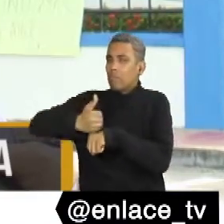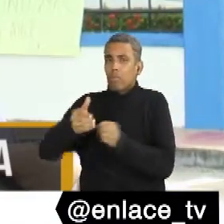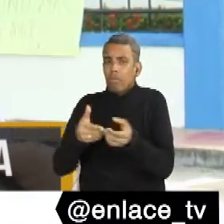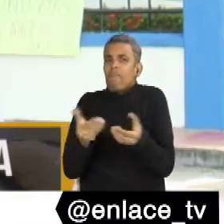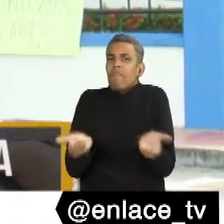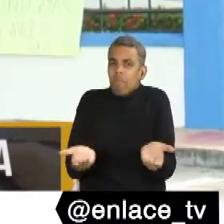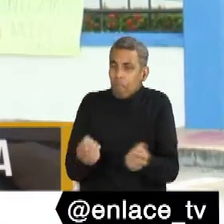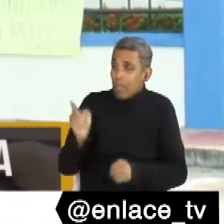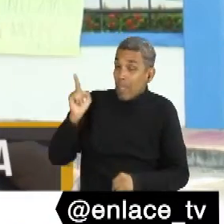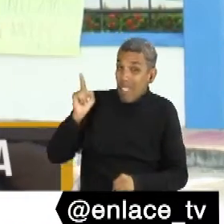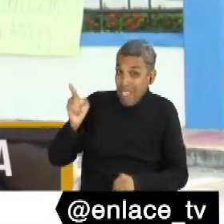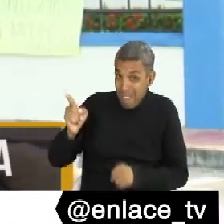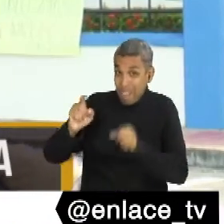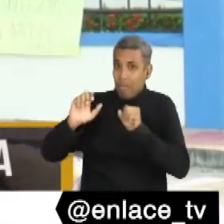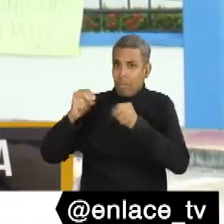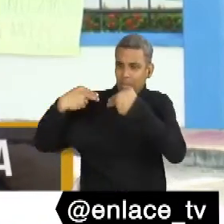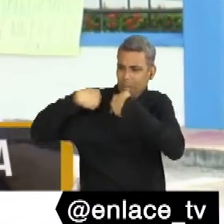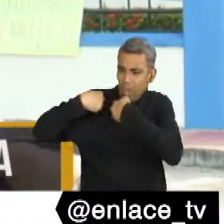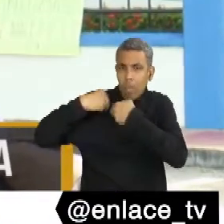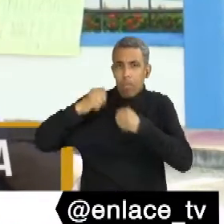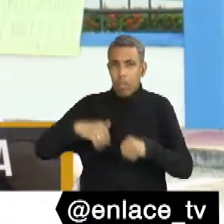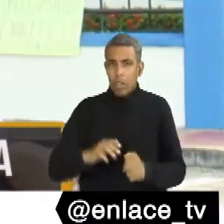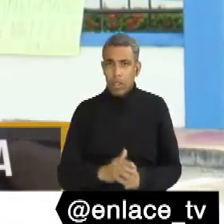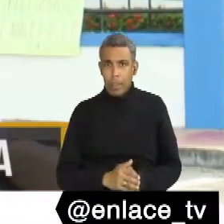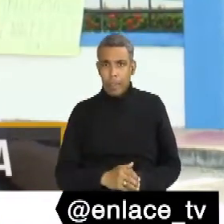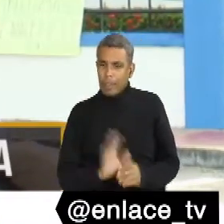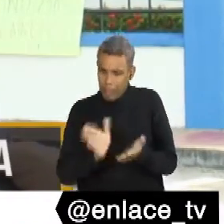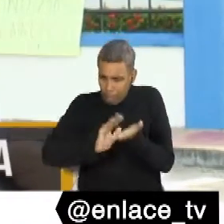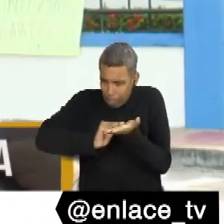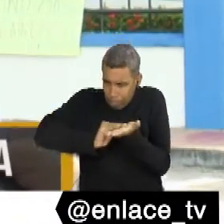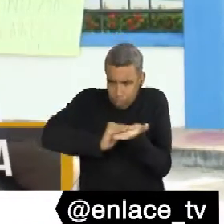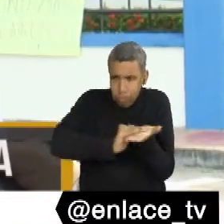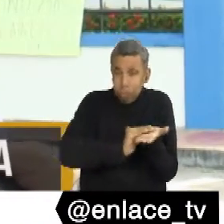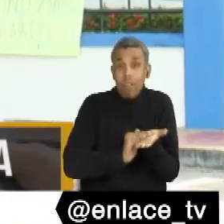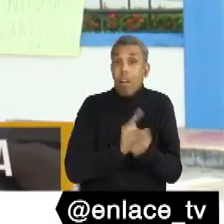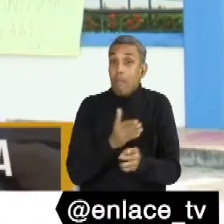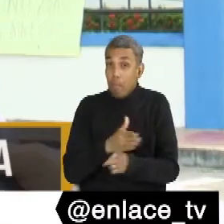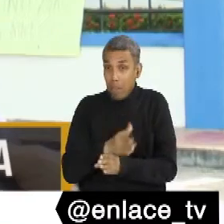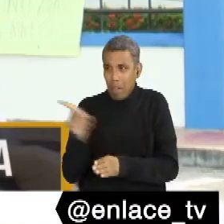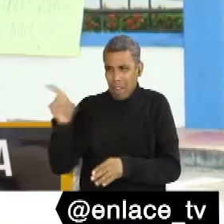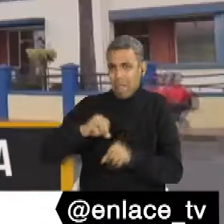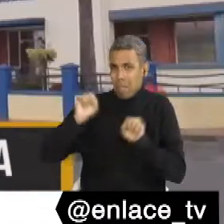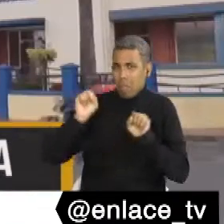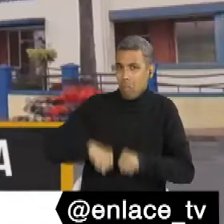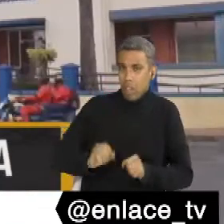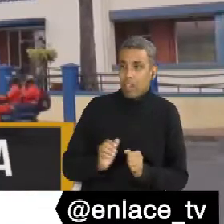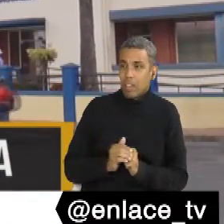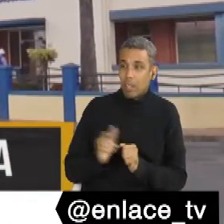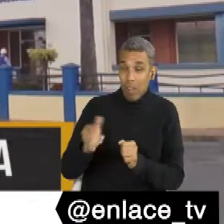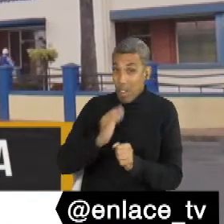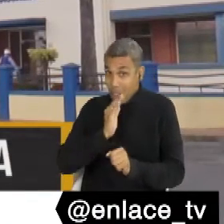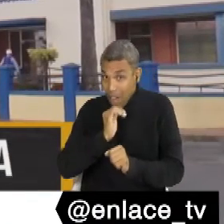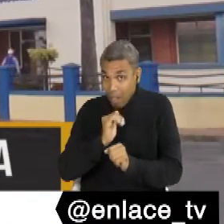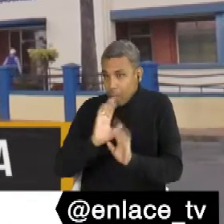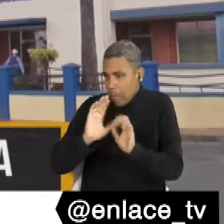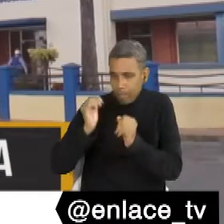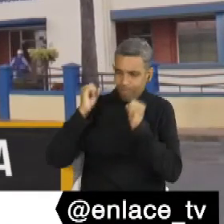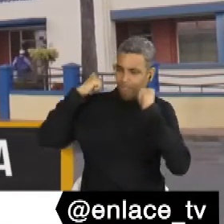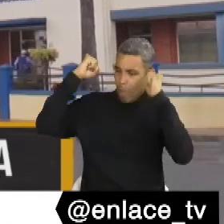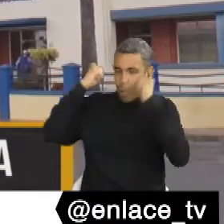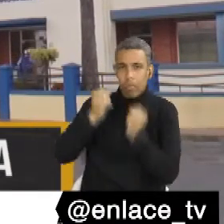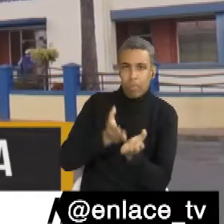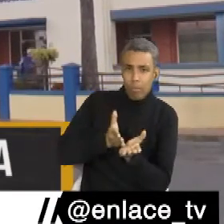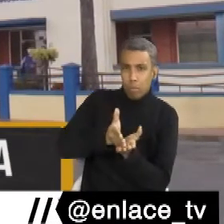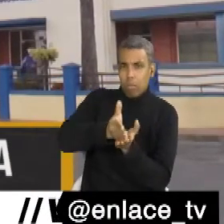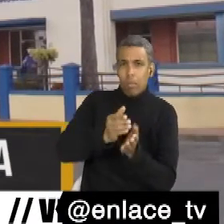persona que tiene la facultad de poder dar una solución a esta problemática que tenemos el día de hoy. En su última visita a la ciudad, el director Andrade